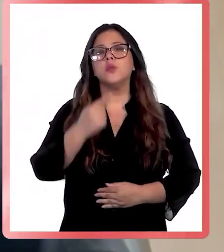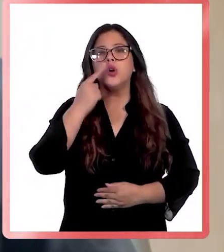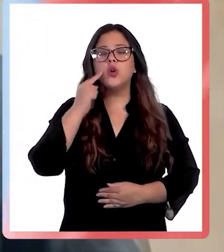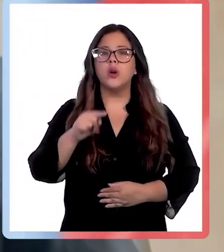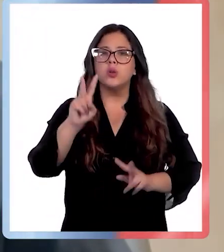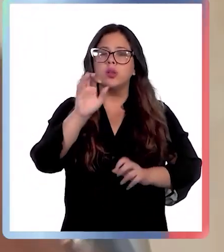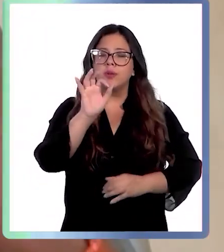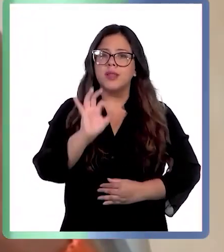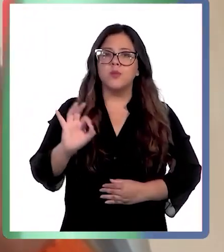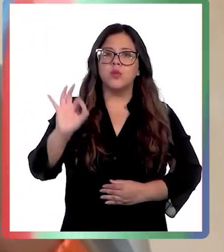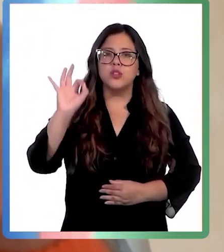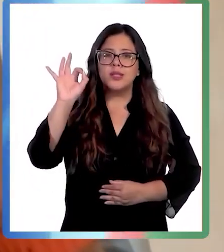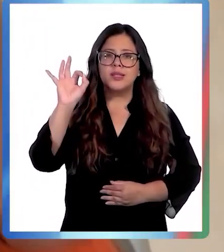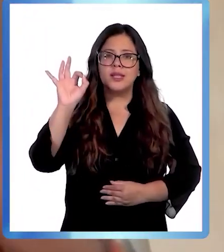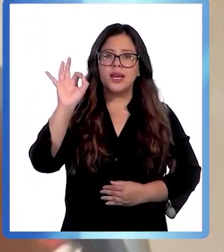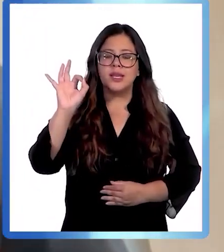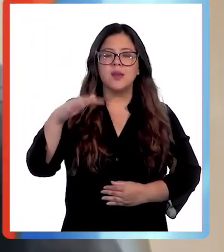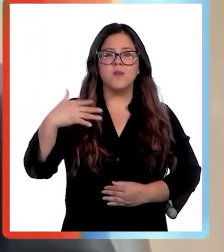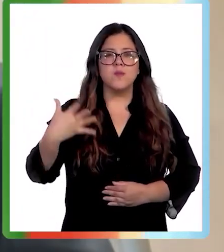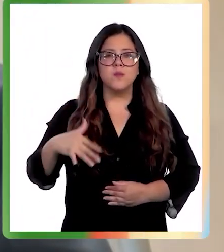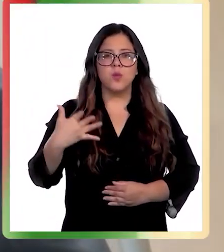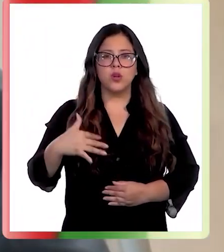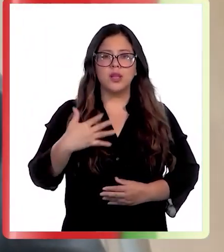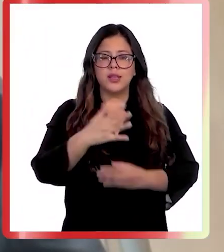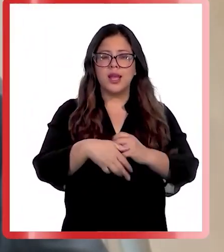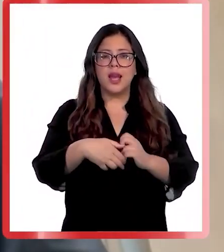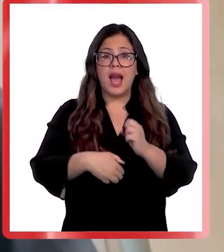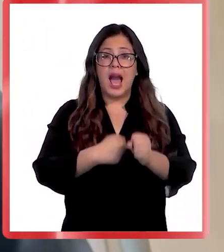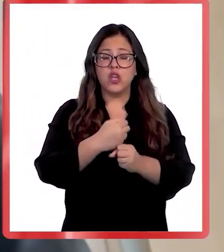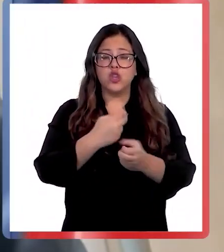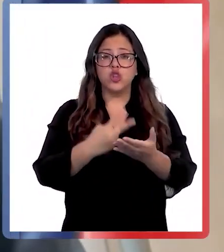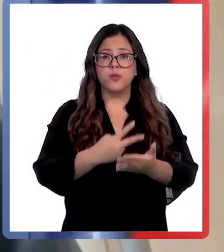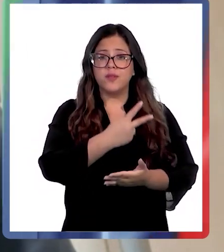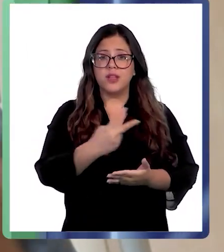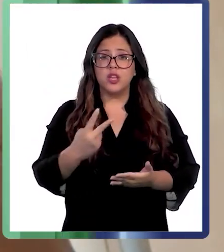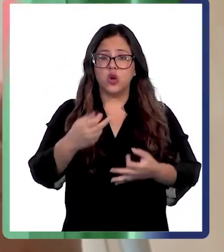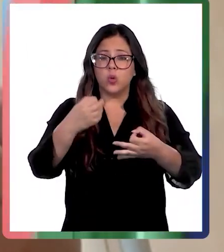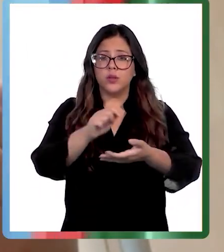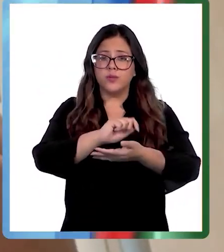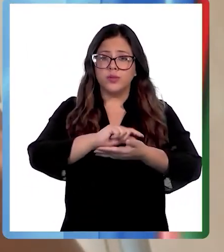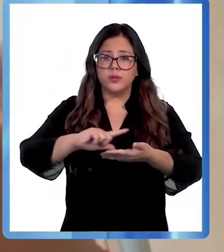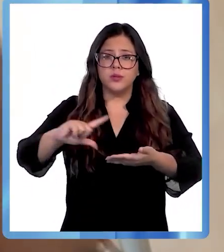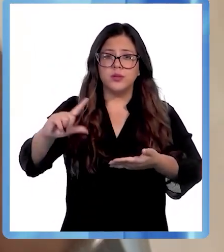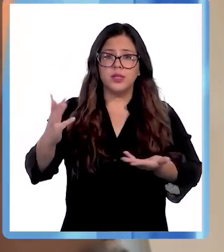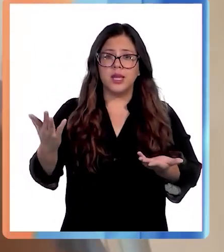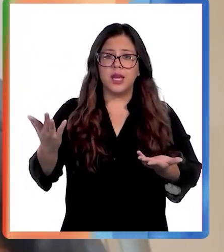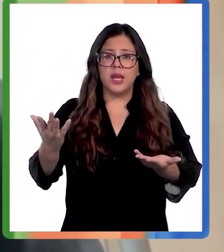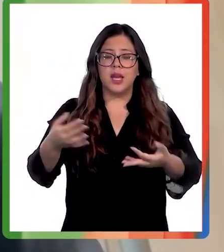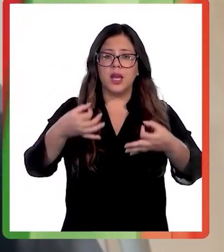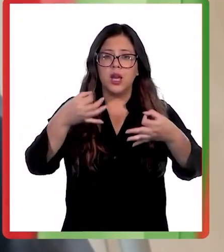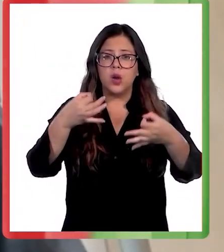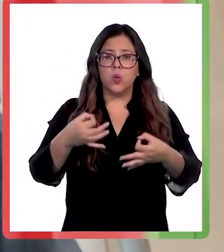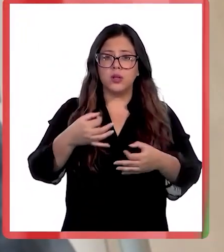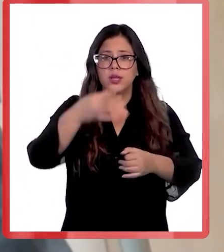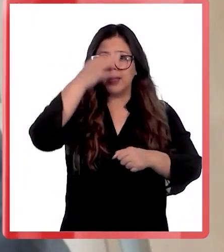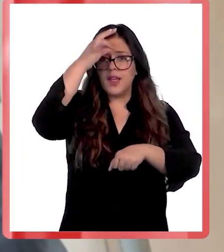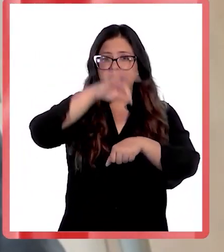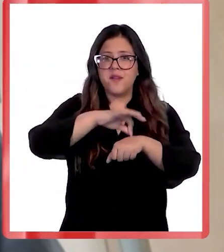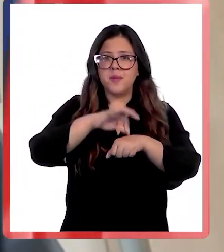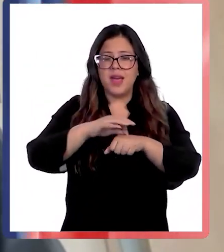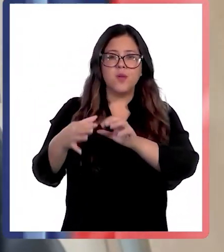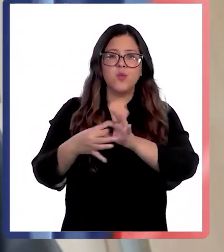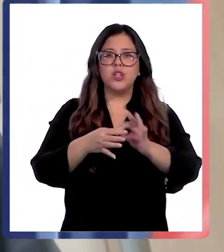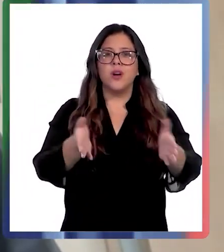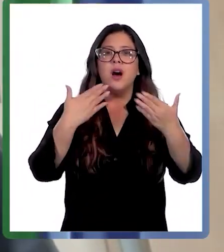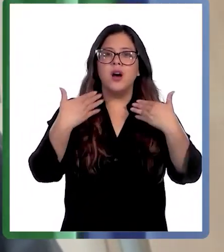de un porcentaje gigante en el 2022 en cuanto al incremento de las notificaciones por enfermedad de calor.